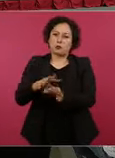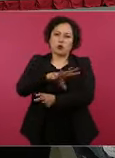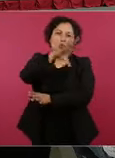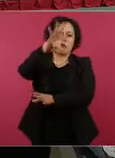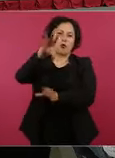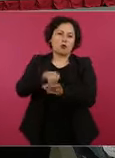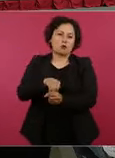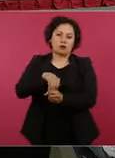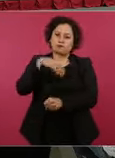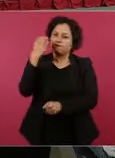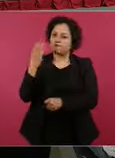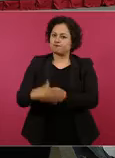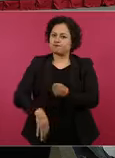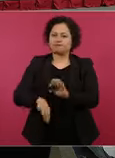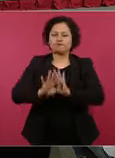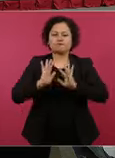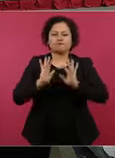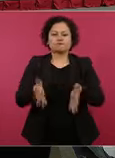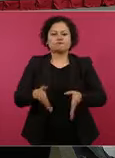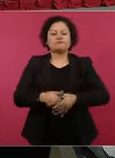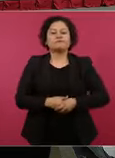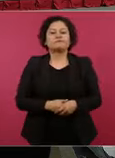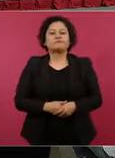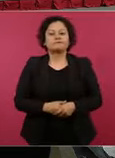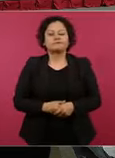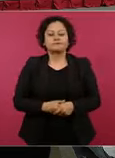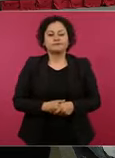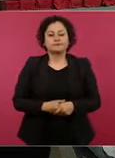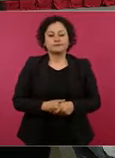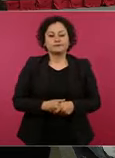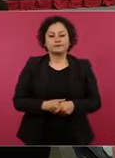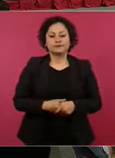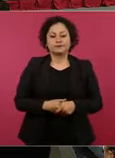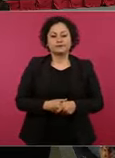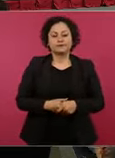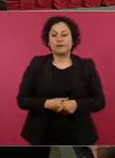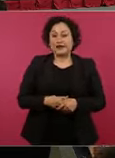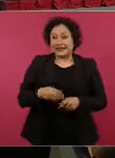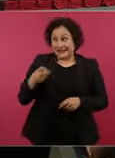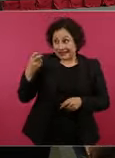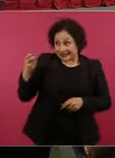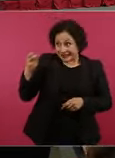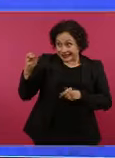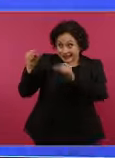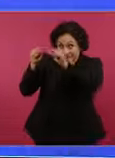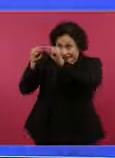completamente. Este tramo nos costó mucho trabajo